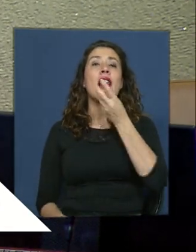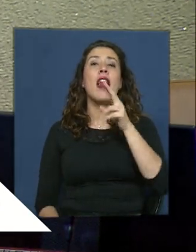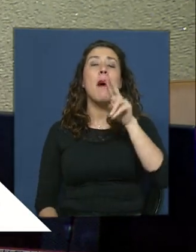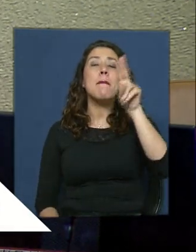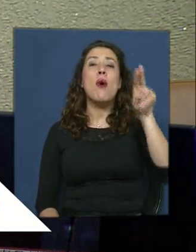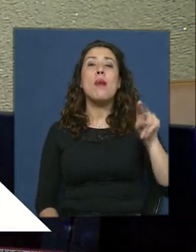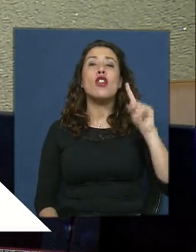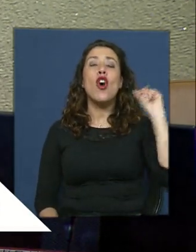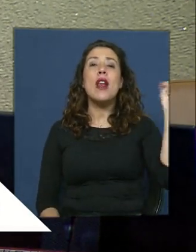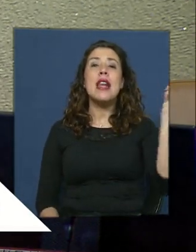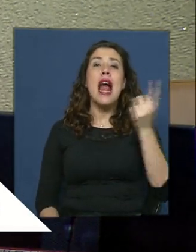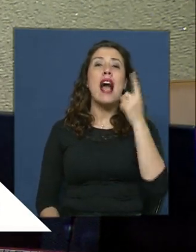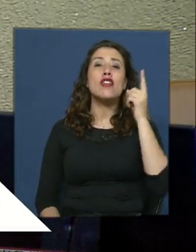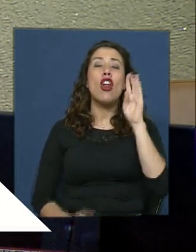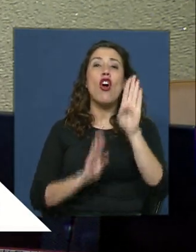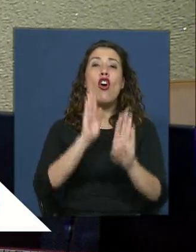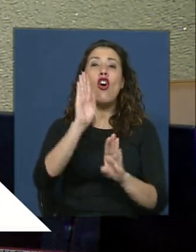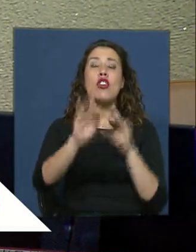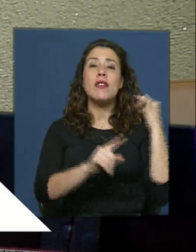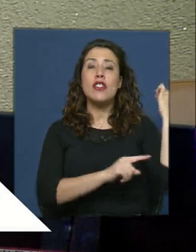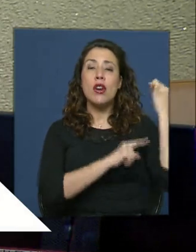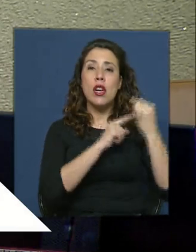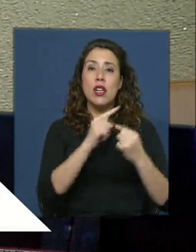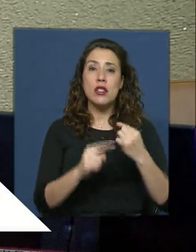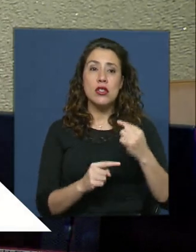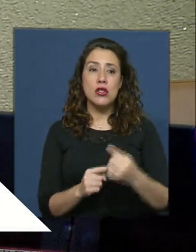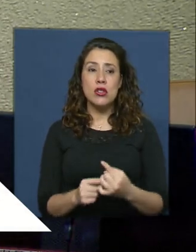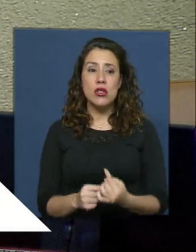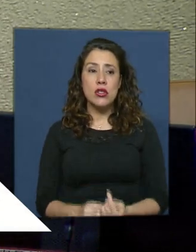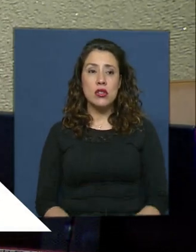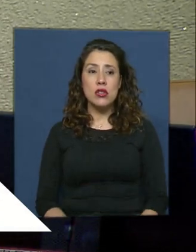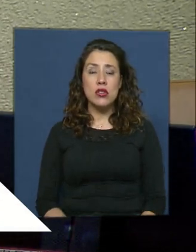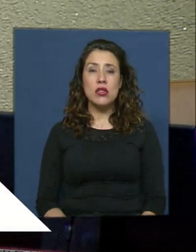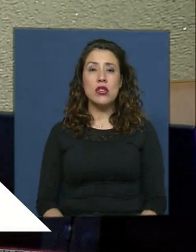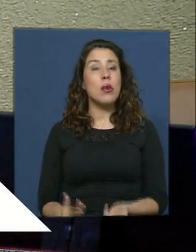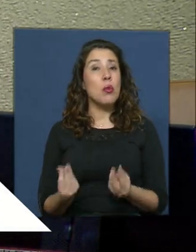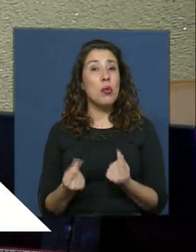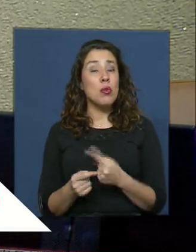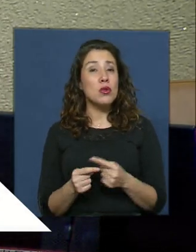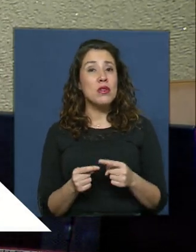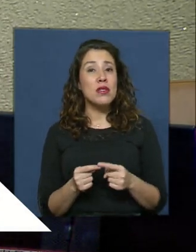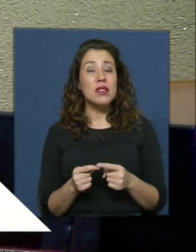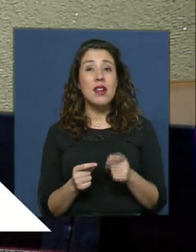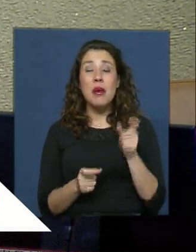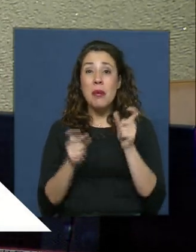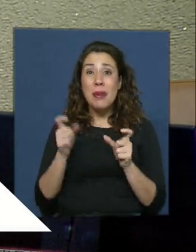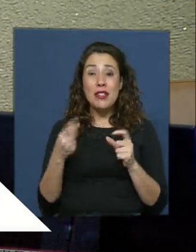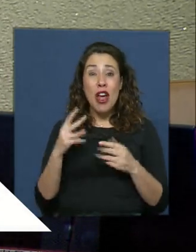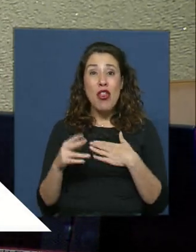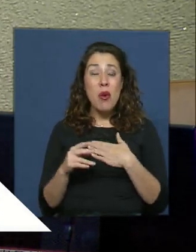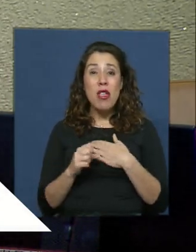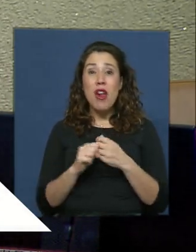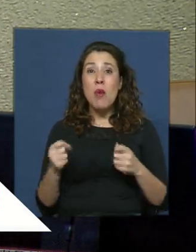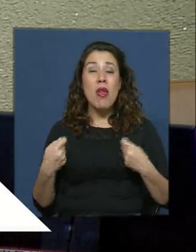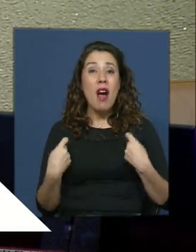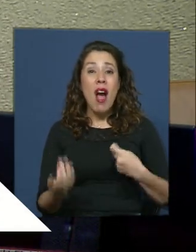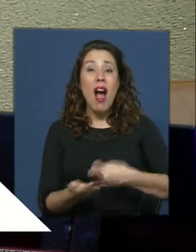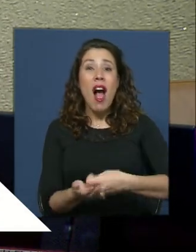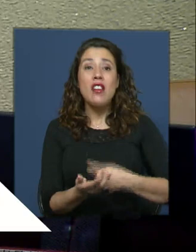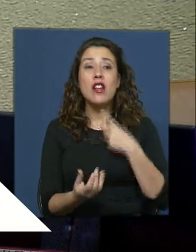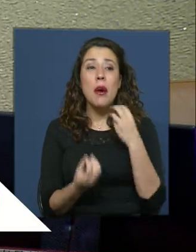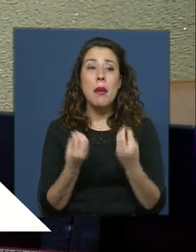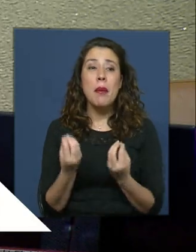o de conservación histórica. Por lo tanto, se encuentran muchas veces impedidos de poder hacer inversiones, dado